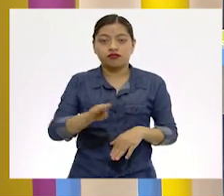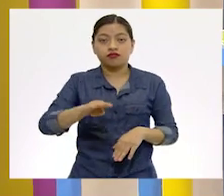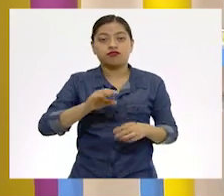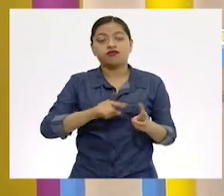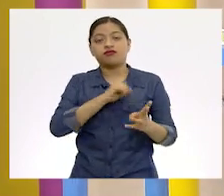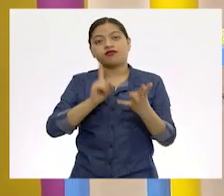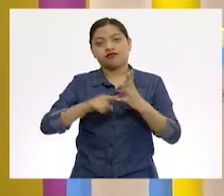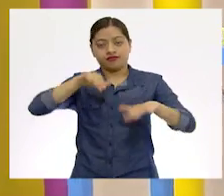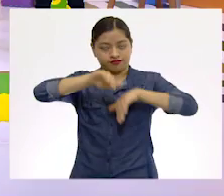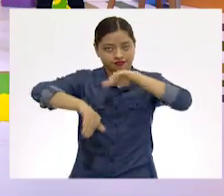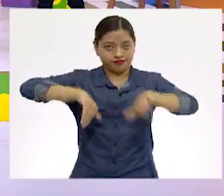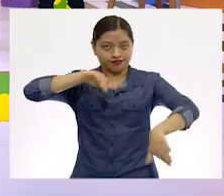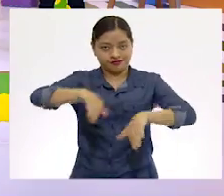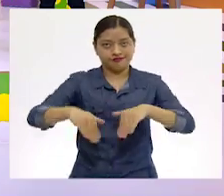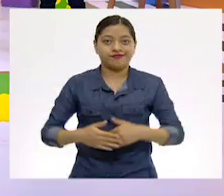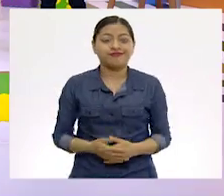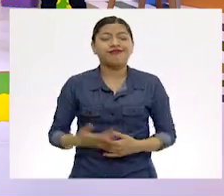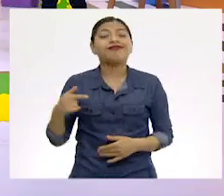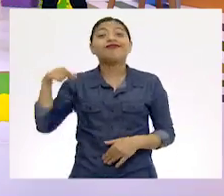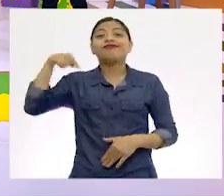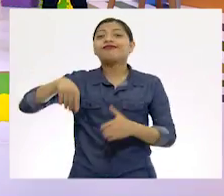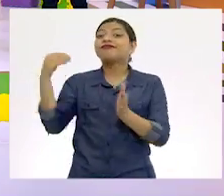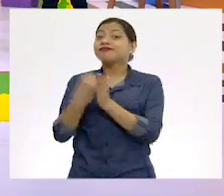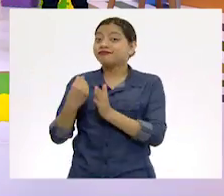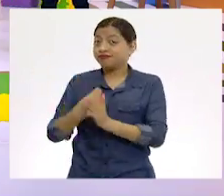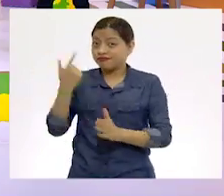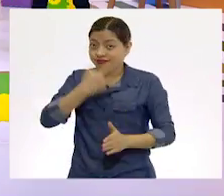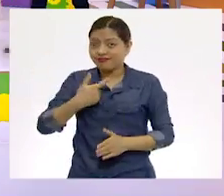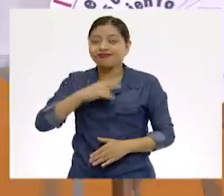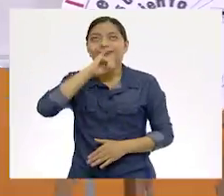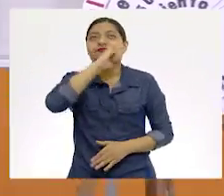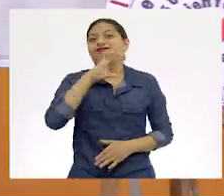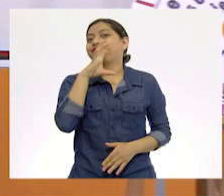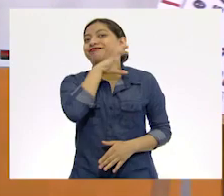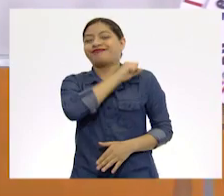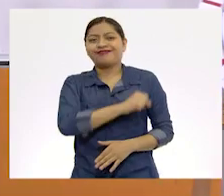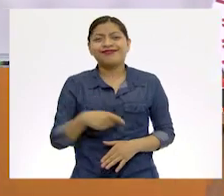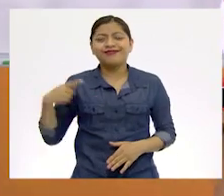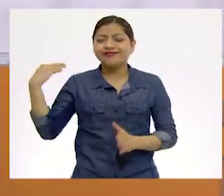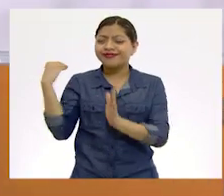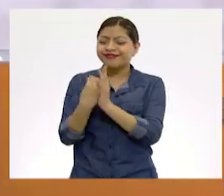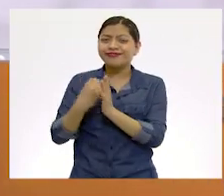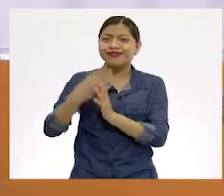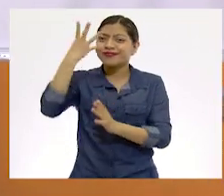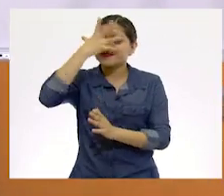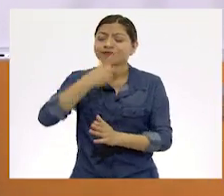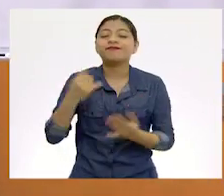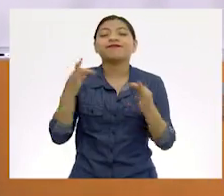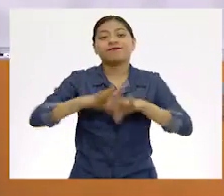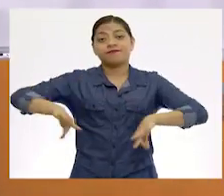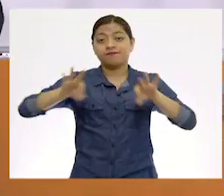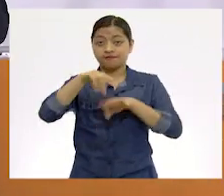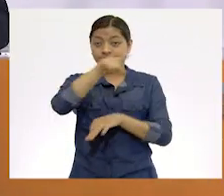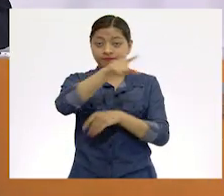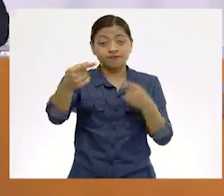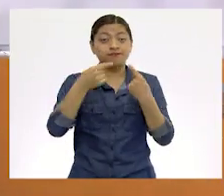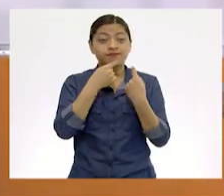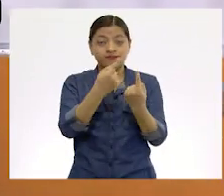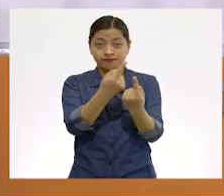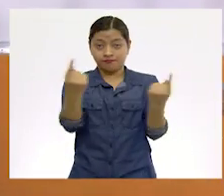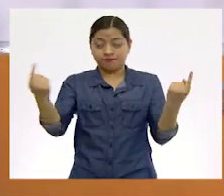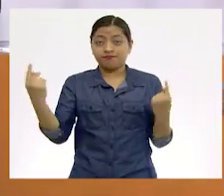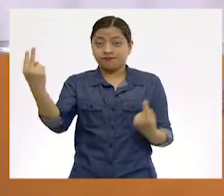pareció la clase, Eric? Me encantó, Daniel, me encantó. Qué clase tan bonita. Es muy importante que todas las niñas y los niños que nos están